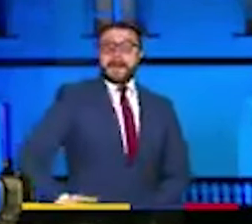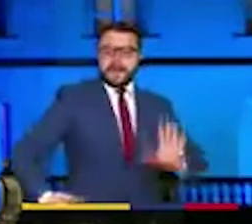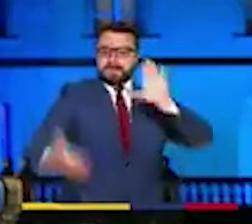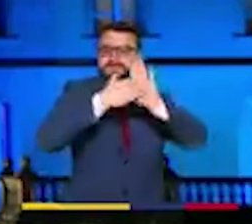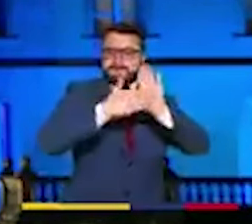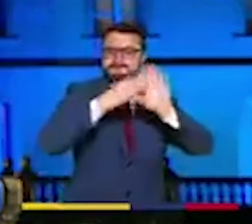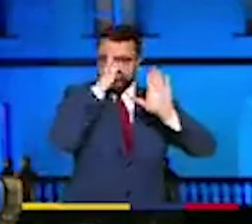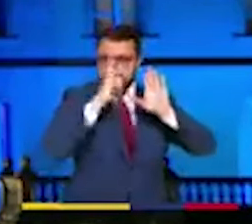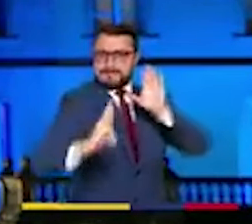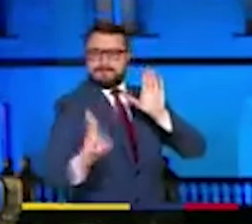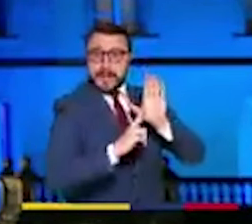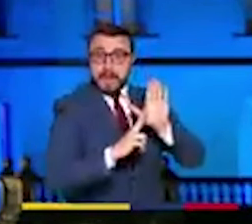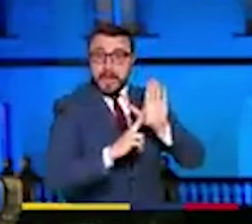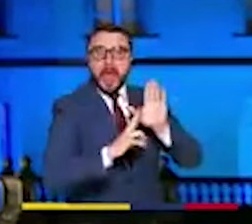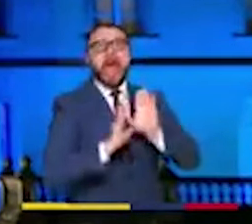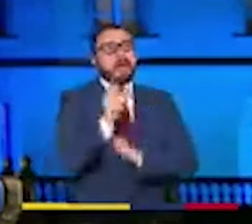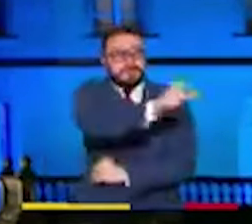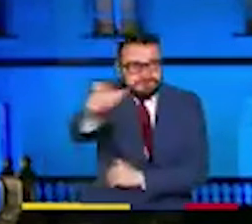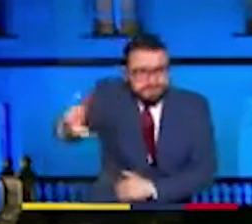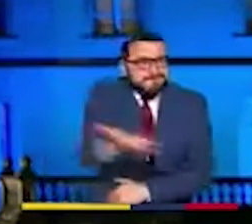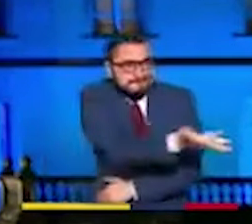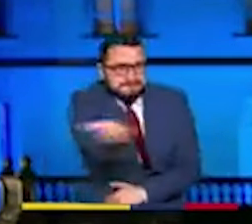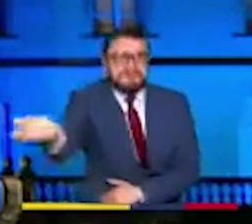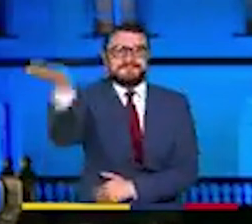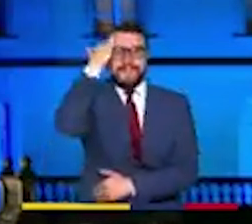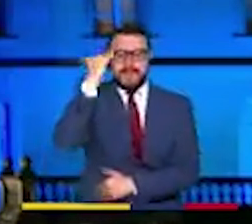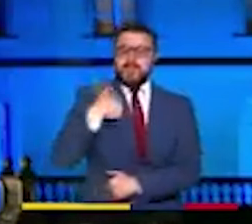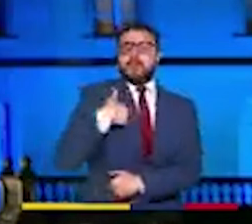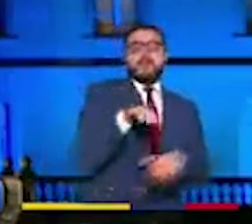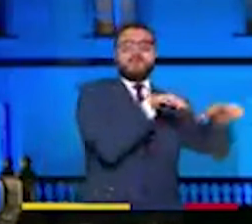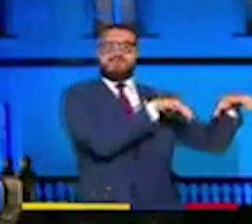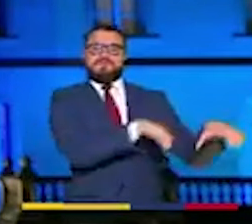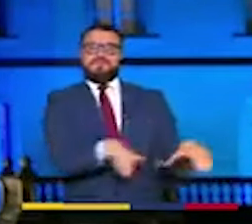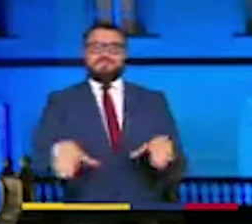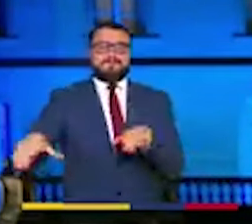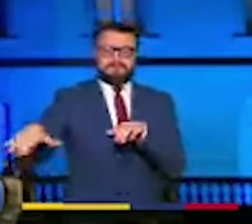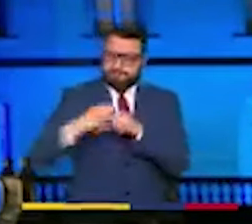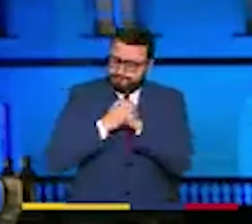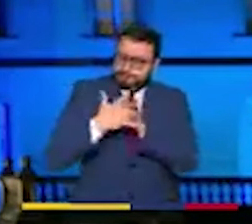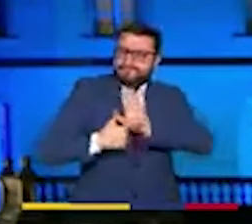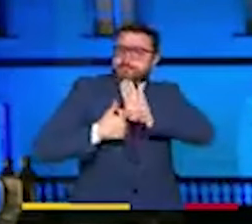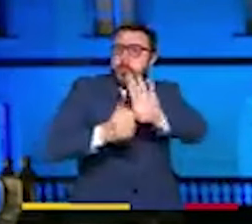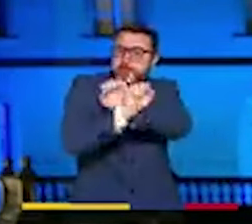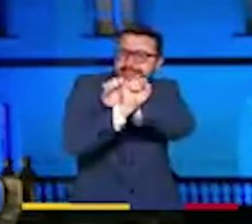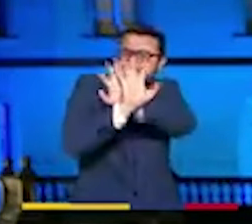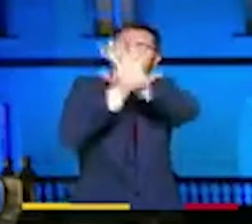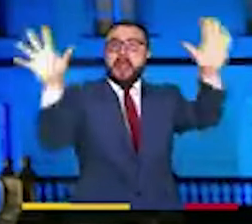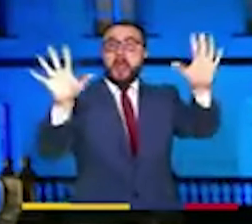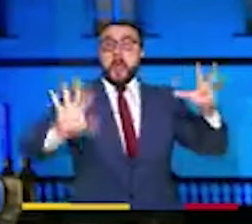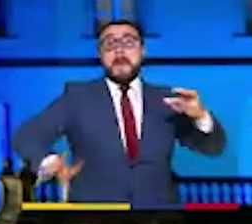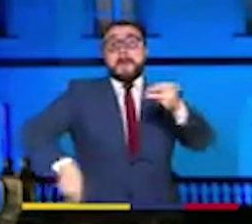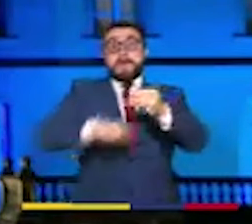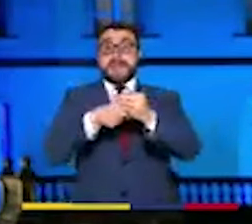la ciudadanía sabría que mi actuar no solo fue totalmente honrado, sino que estoy enfrentando a